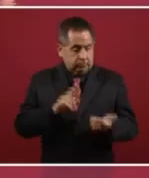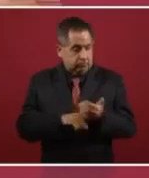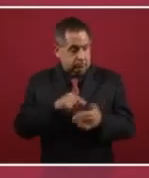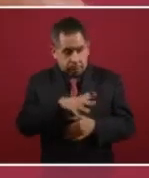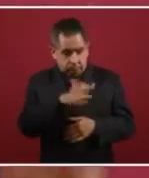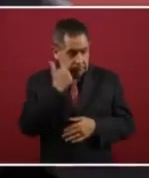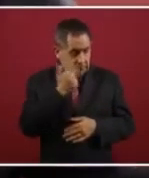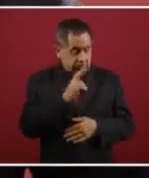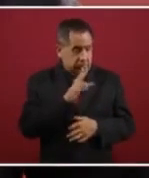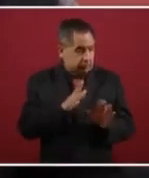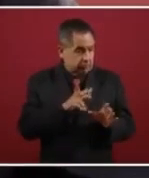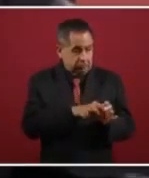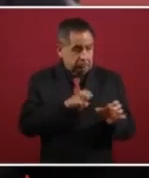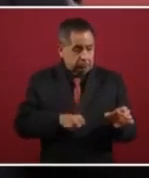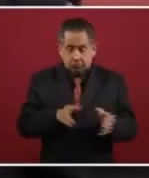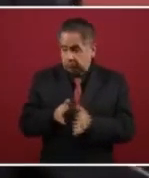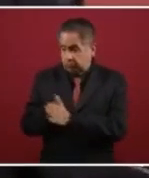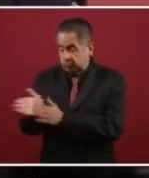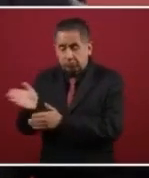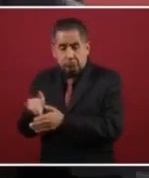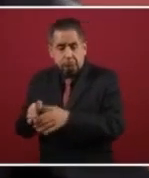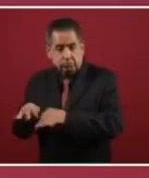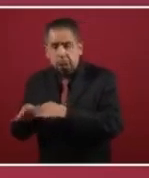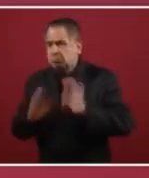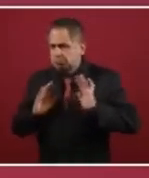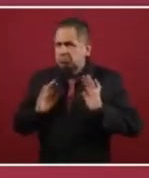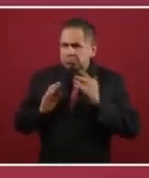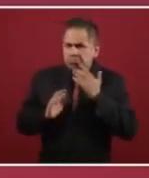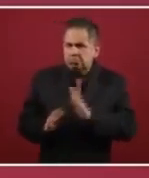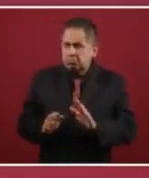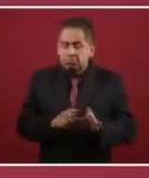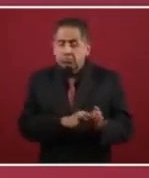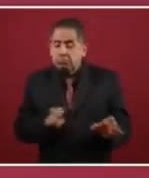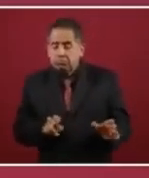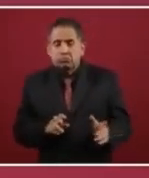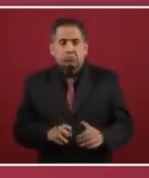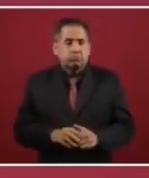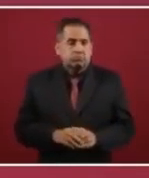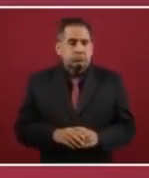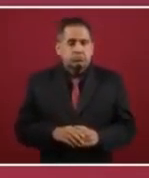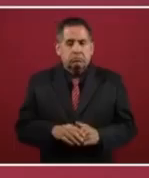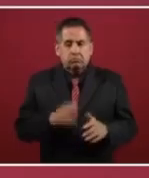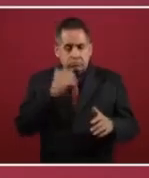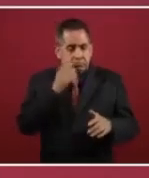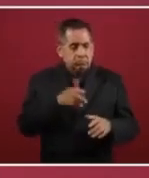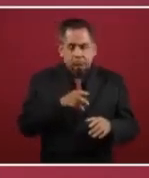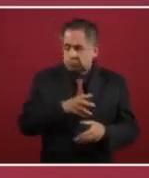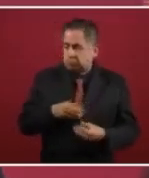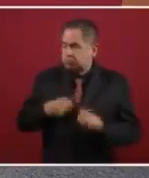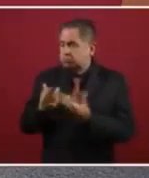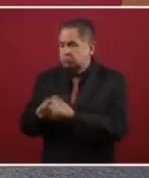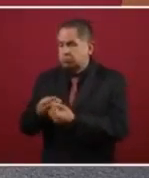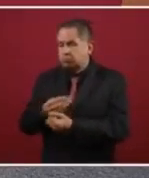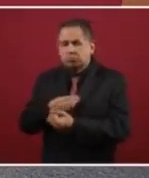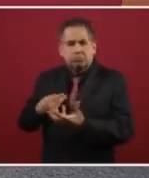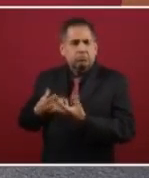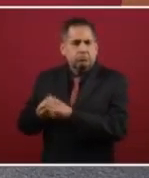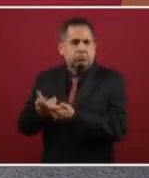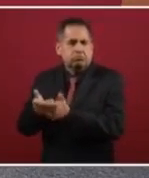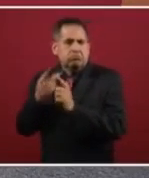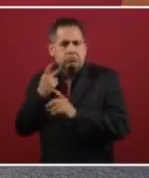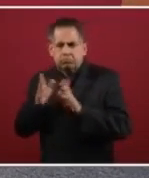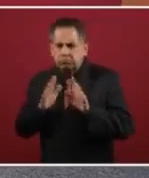de los partidos, y en particular en el proceso de renovación en Morena, va a ser despedido del gobierno y juzgado por las